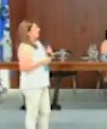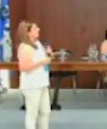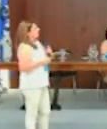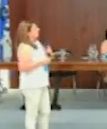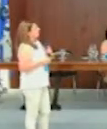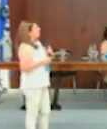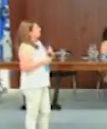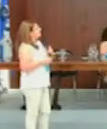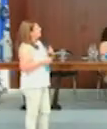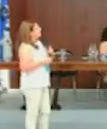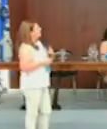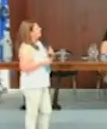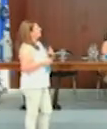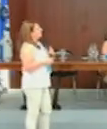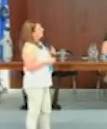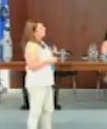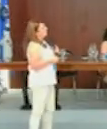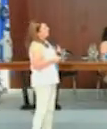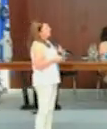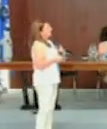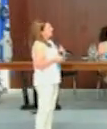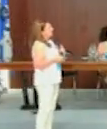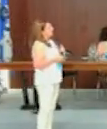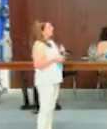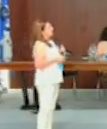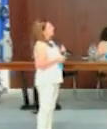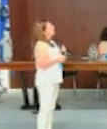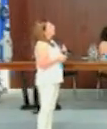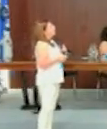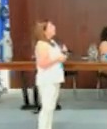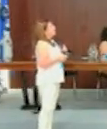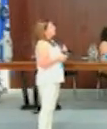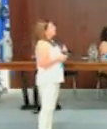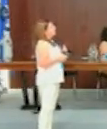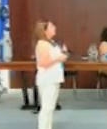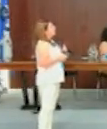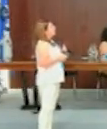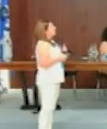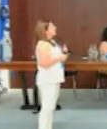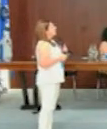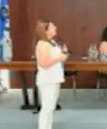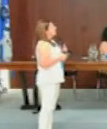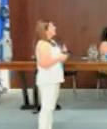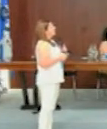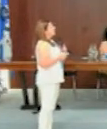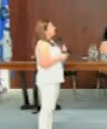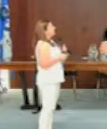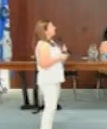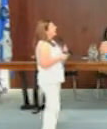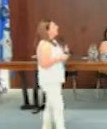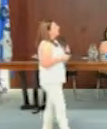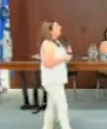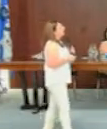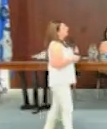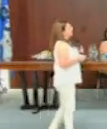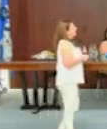vi esto. Humanización es la acción y el efecto de humanizar. Es decir, humanización es el proceso mediante el cual